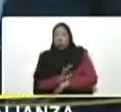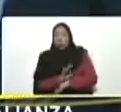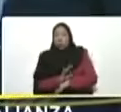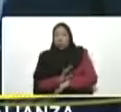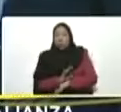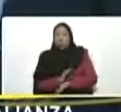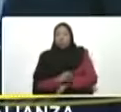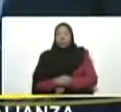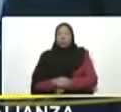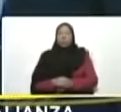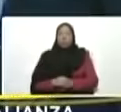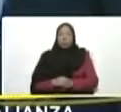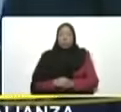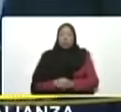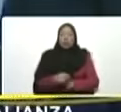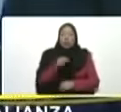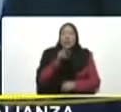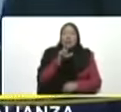Yildirim,